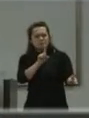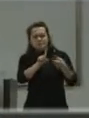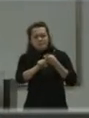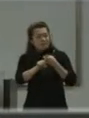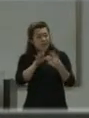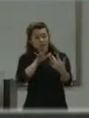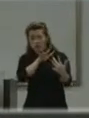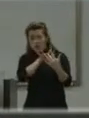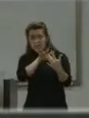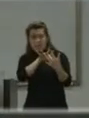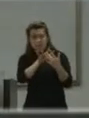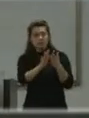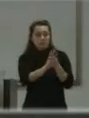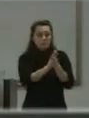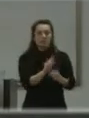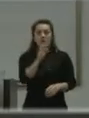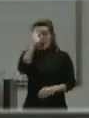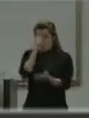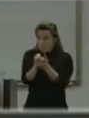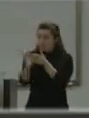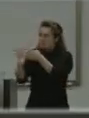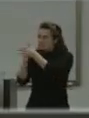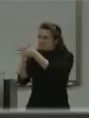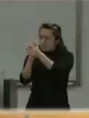y escuchan más opiniones